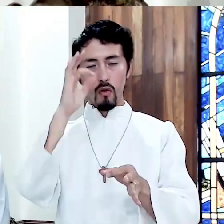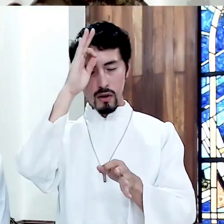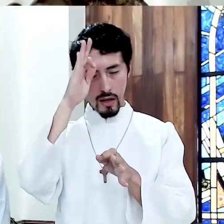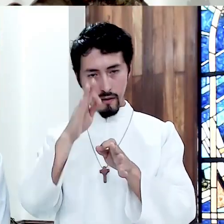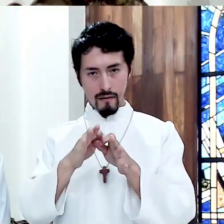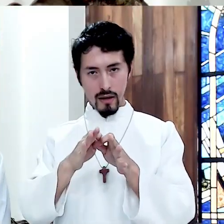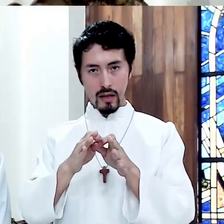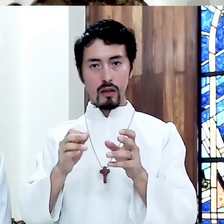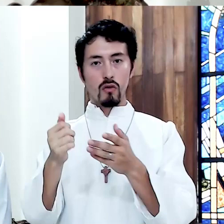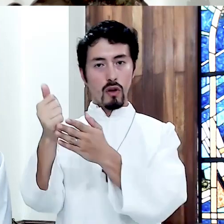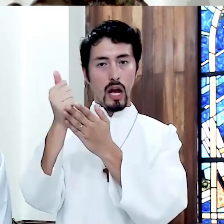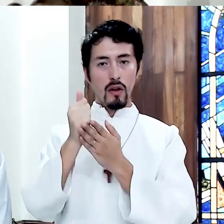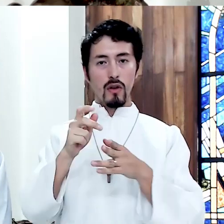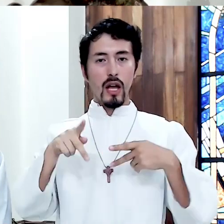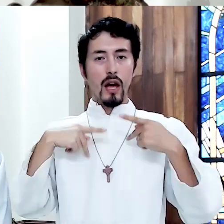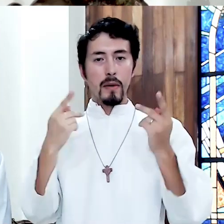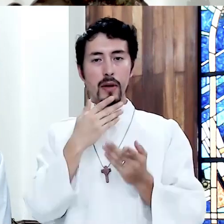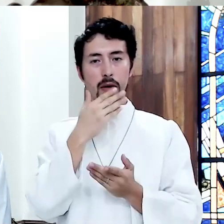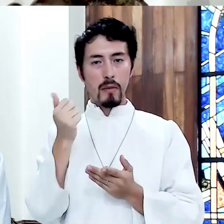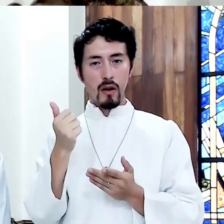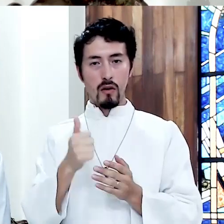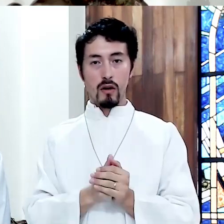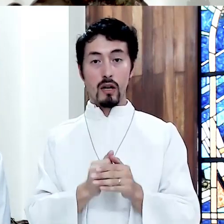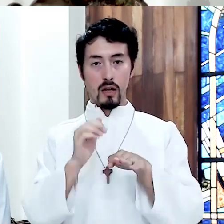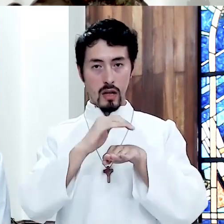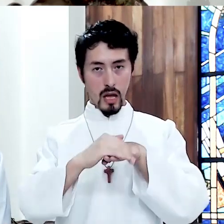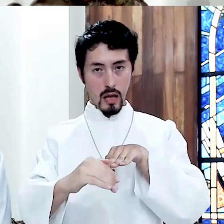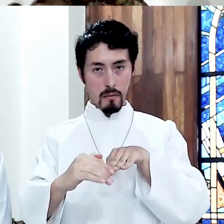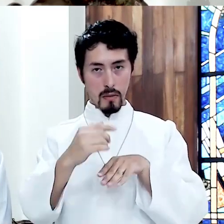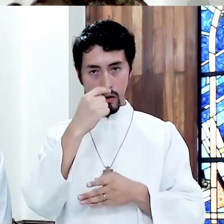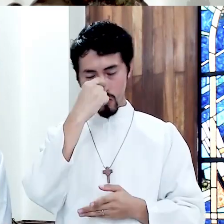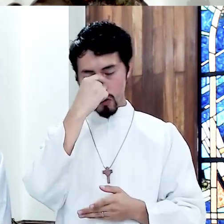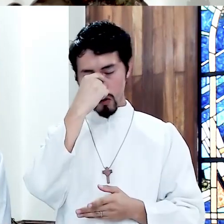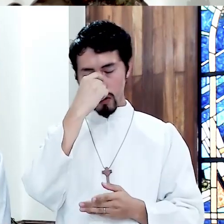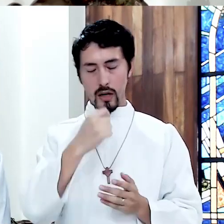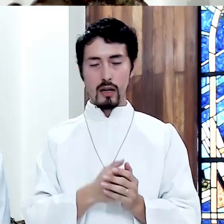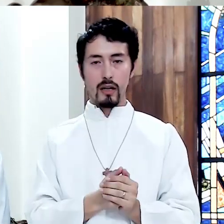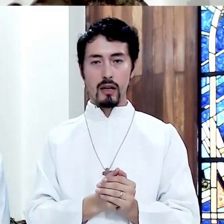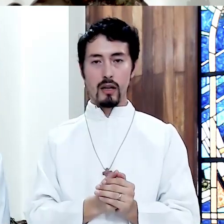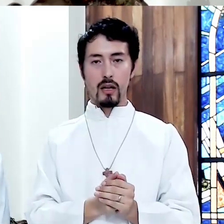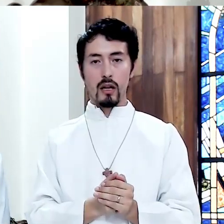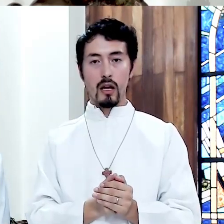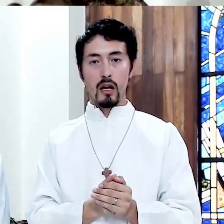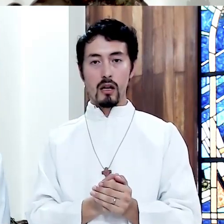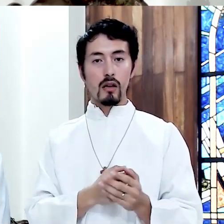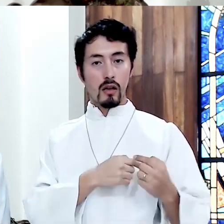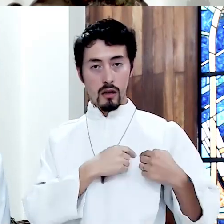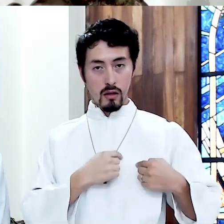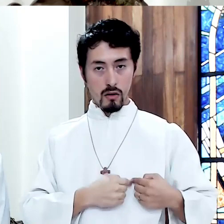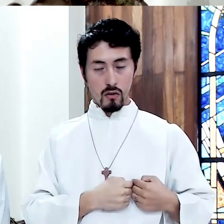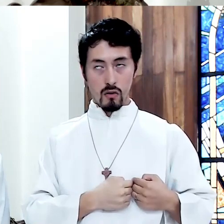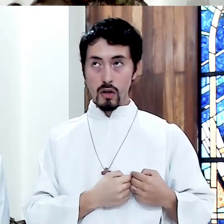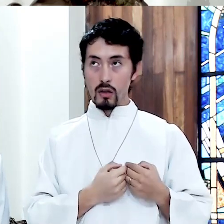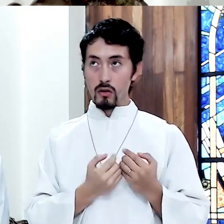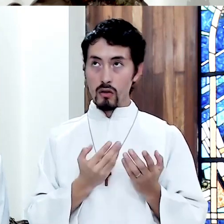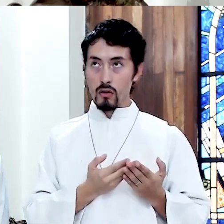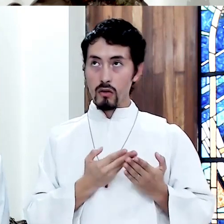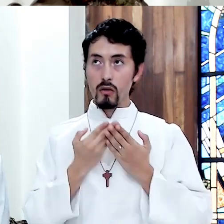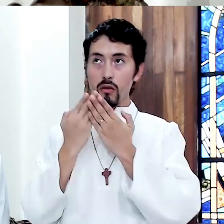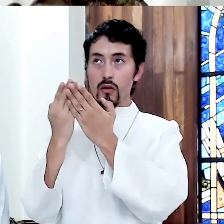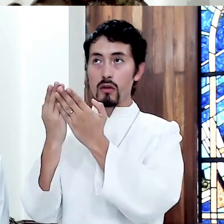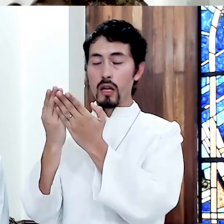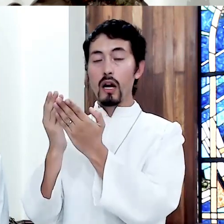vivir mejor. Y ahora les invito a orar, a poner en el corazón de Dios nuestros